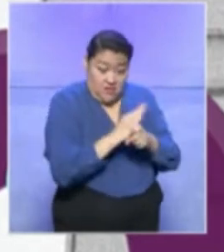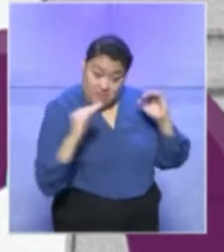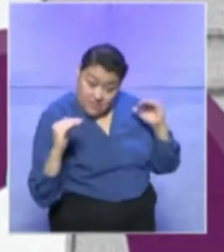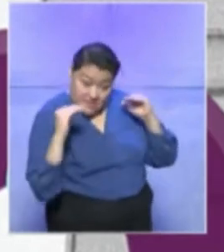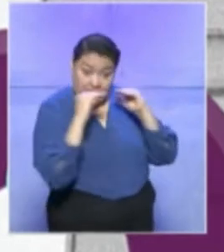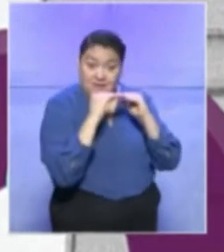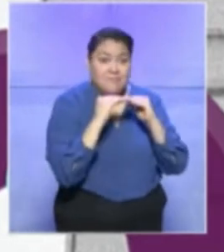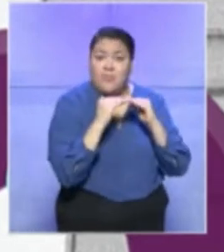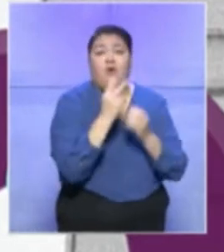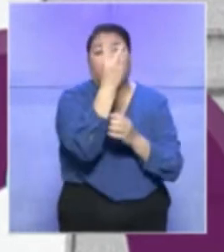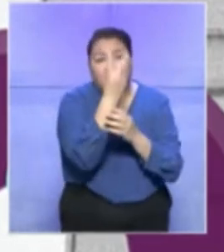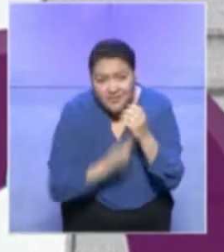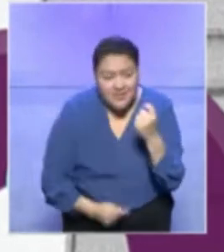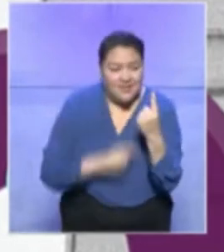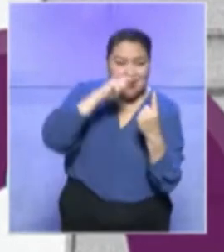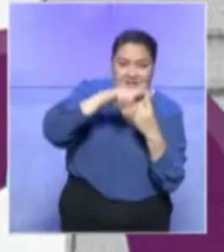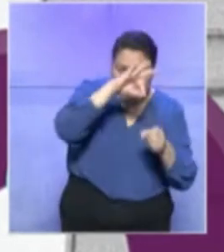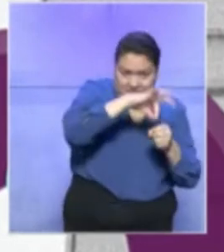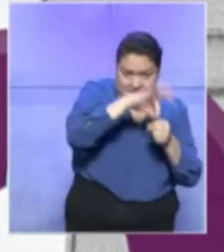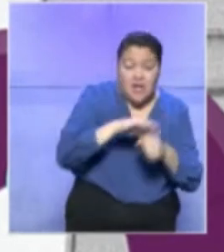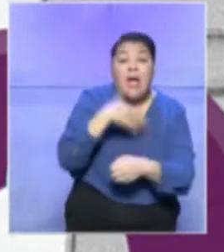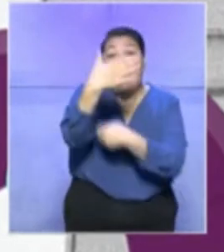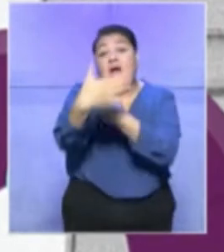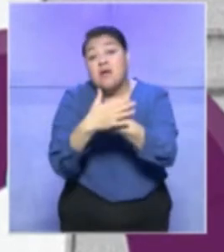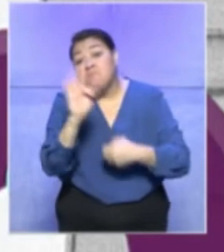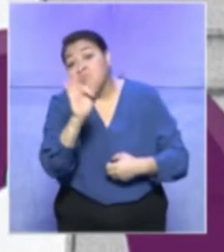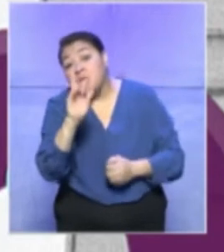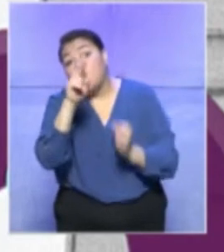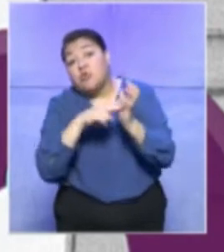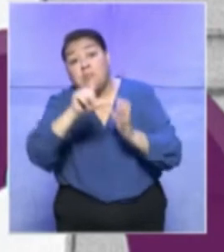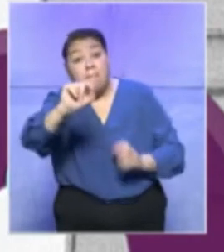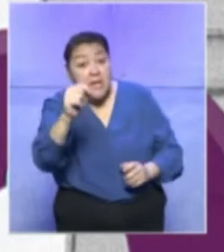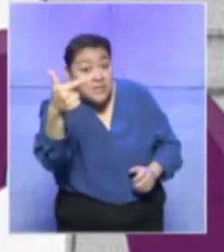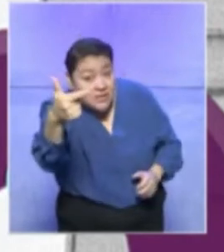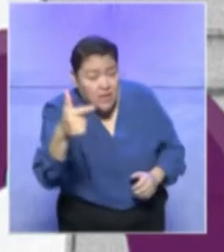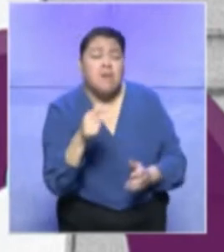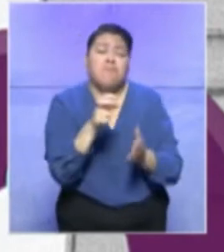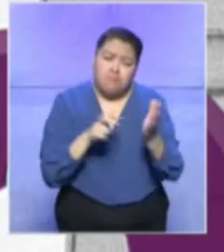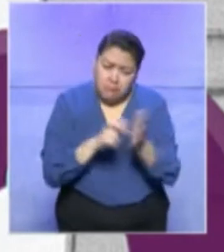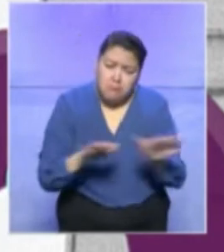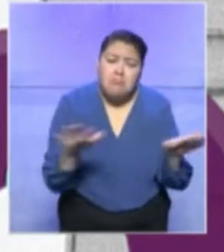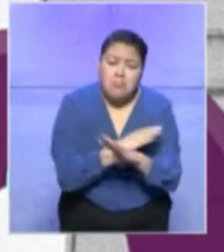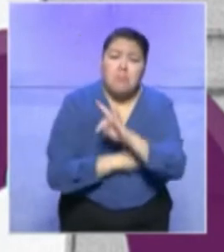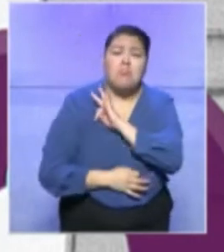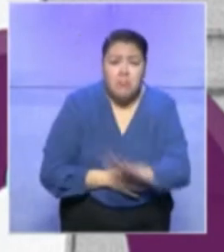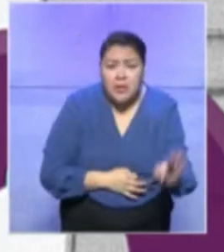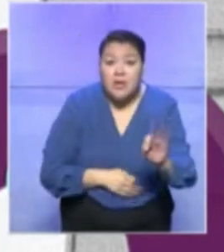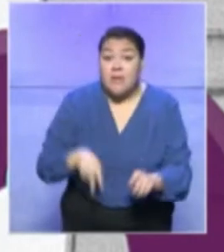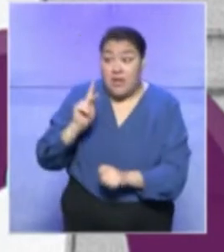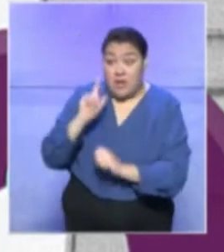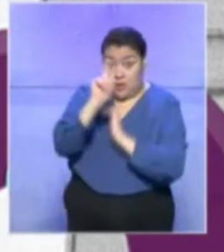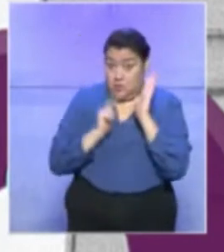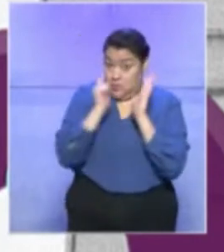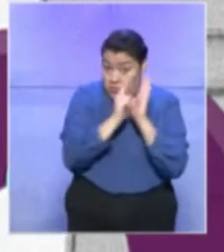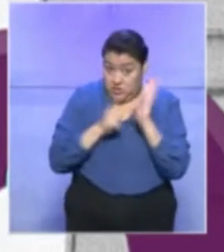sino mixto. ¿Se podrá cambiar para 2027? Ciertamente sí, pero hasta entonces, mientras la Constitución, la ley y